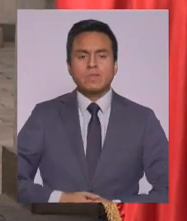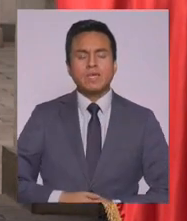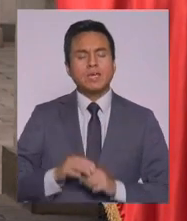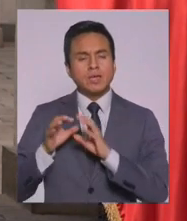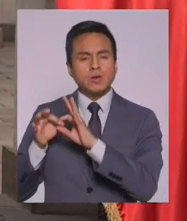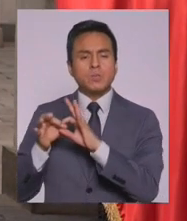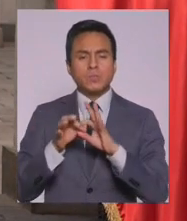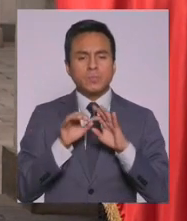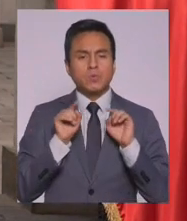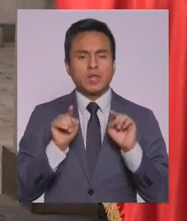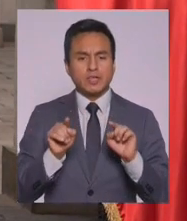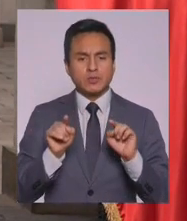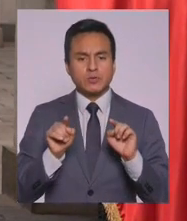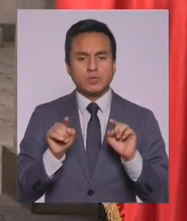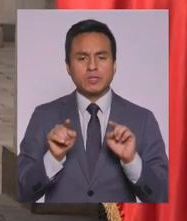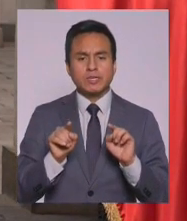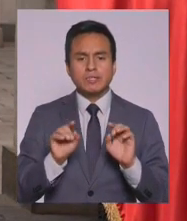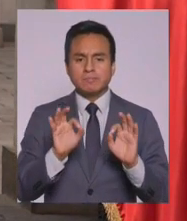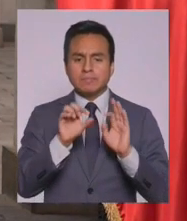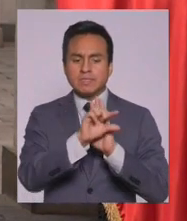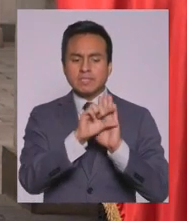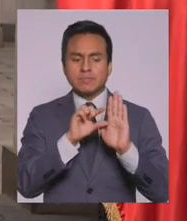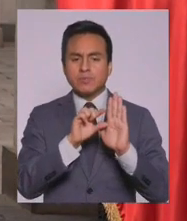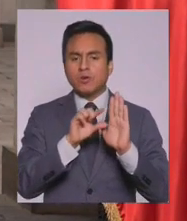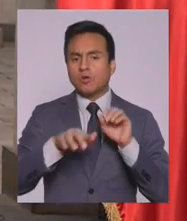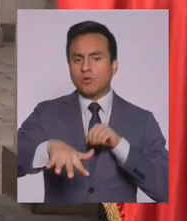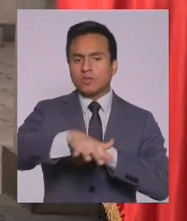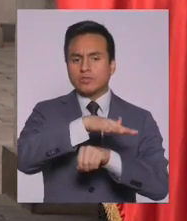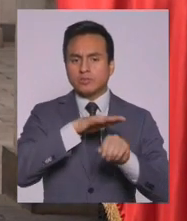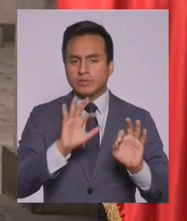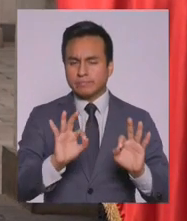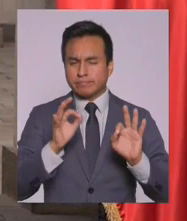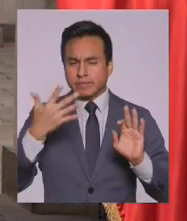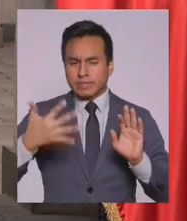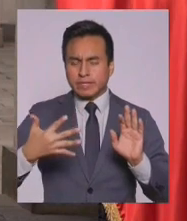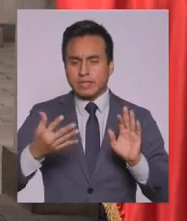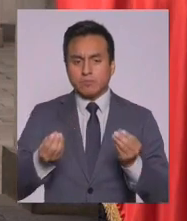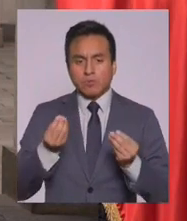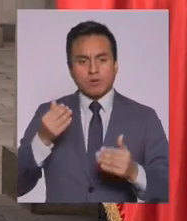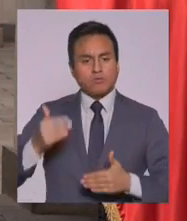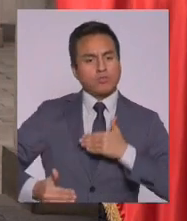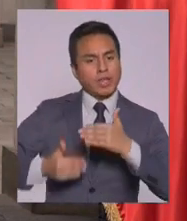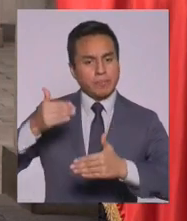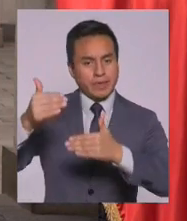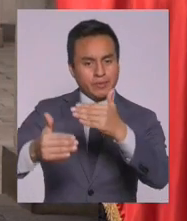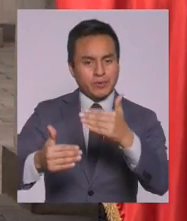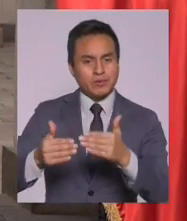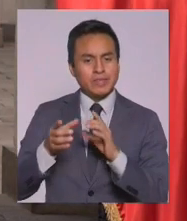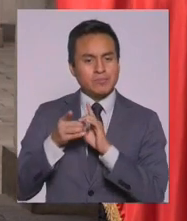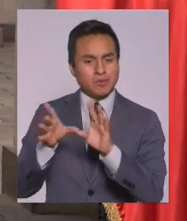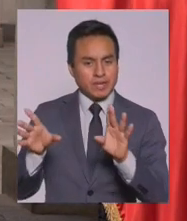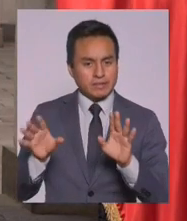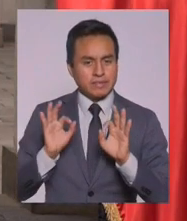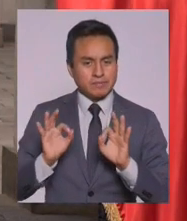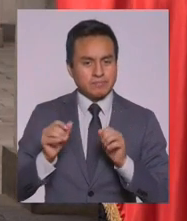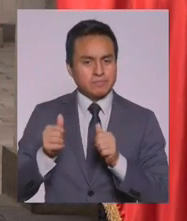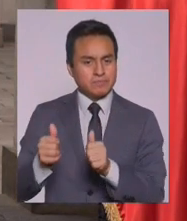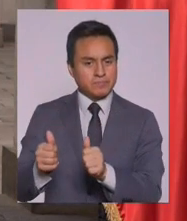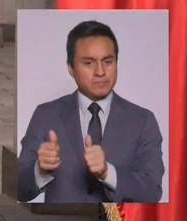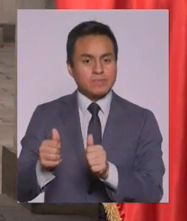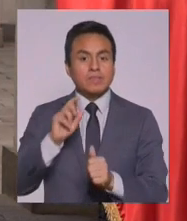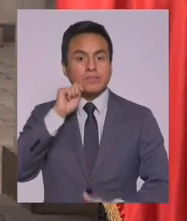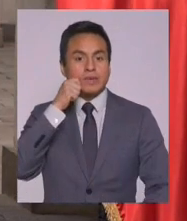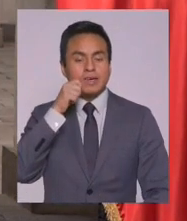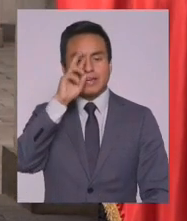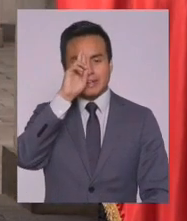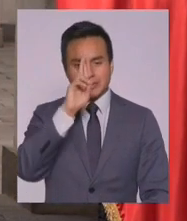eso, un principio y condición esencial para el buen funcionamiento de nuestra democracia es